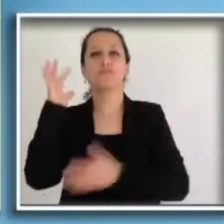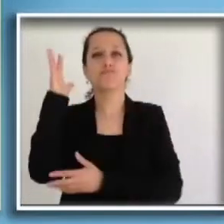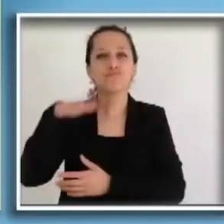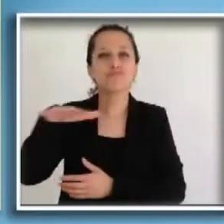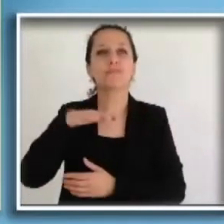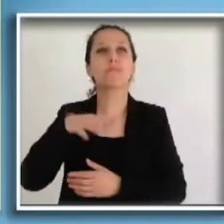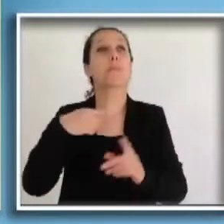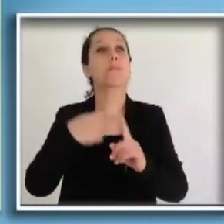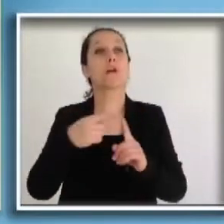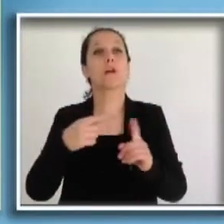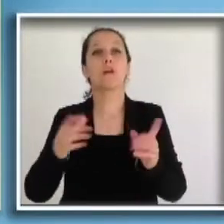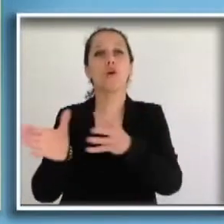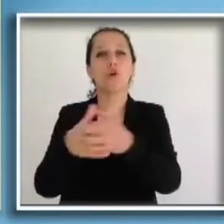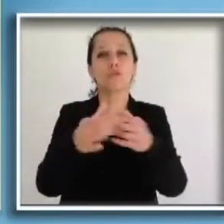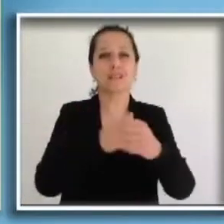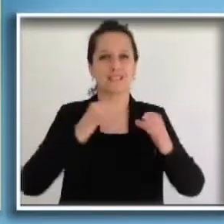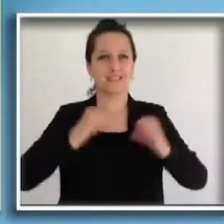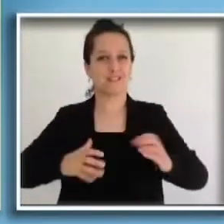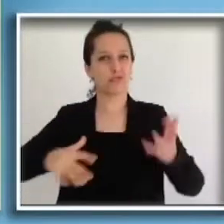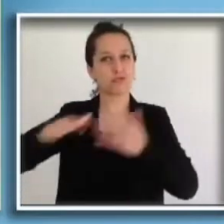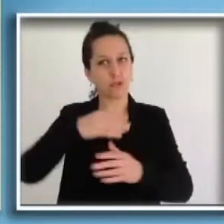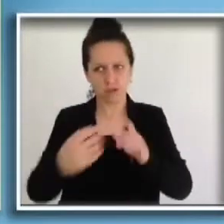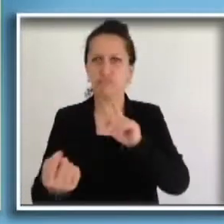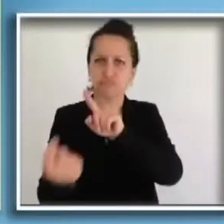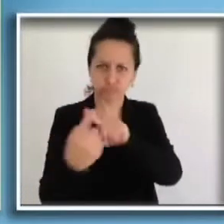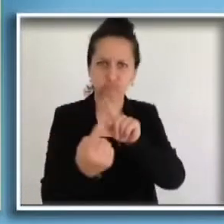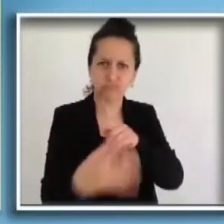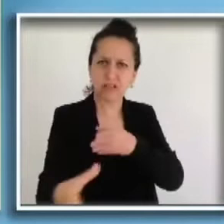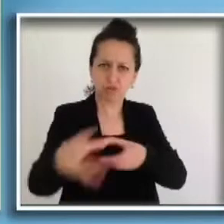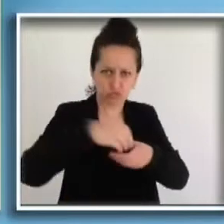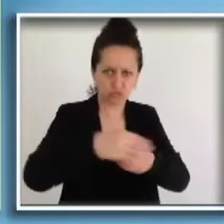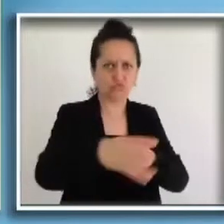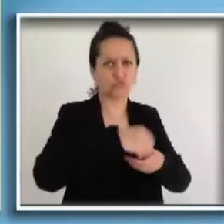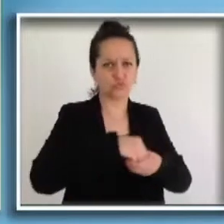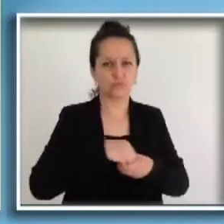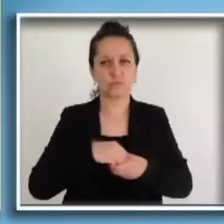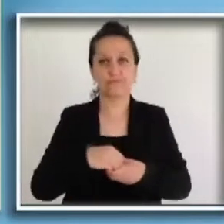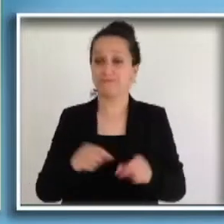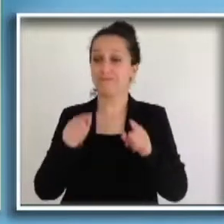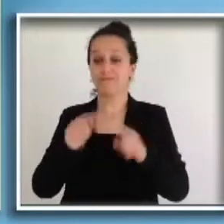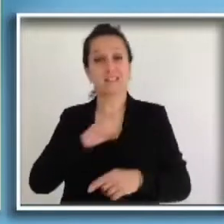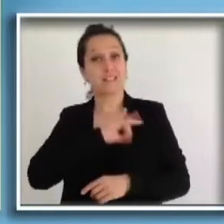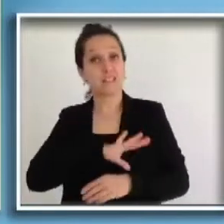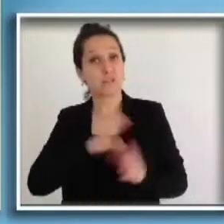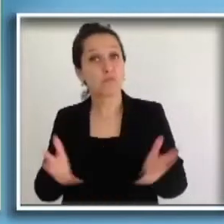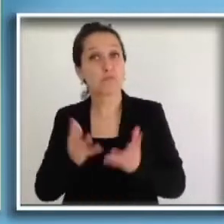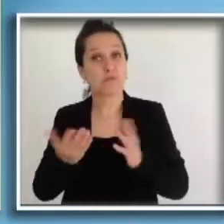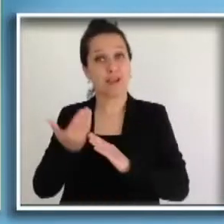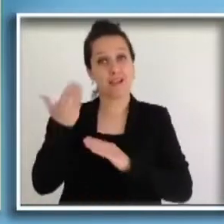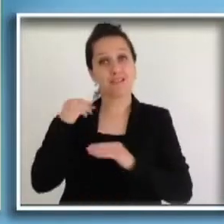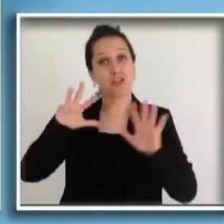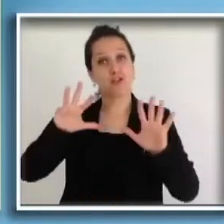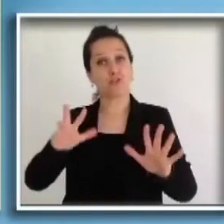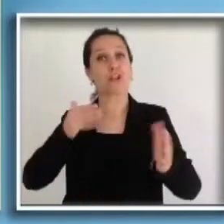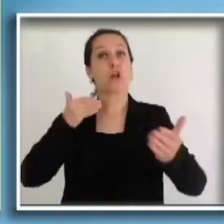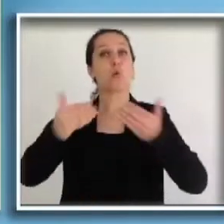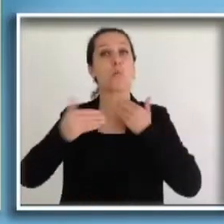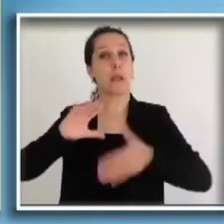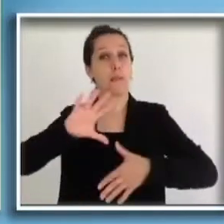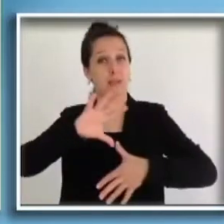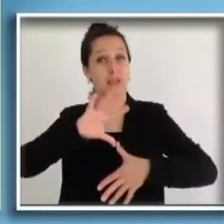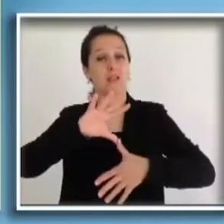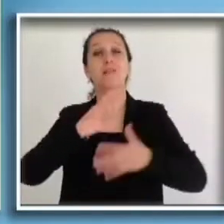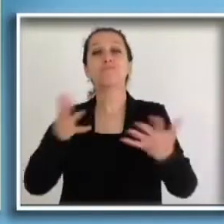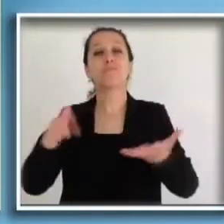civil Asimismo es en este mismo Ánimo que chile promovió en la novena cumbre de las Américas celebrada en Estados Unidos